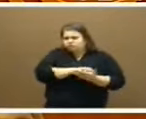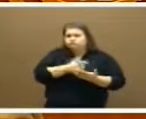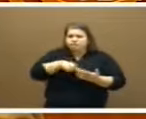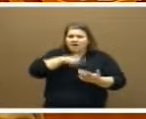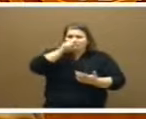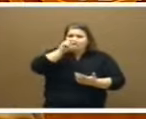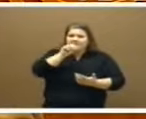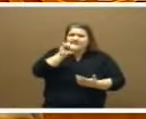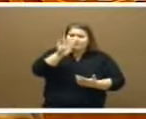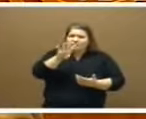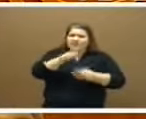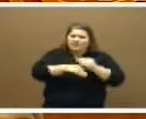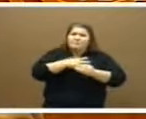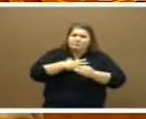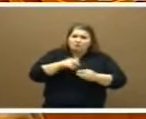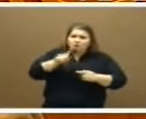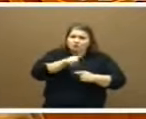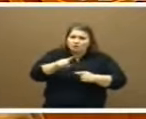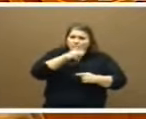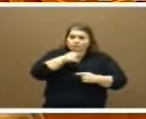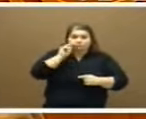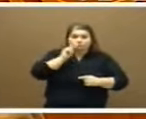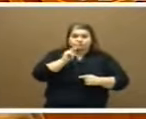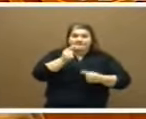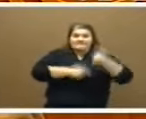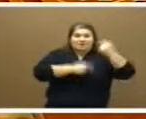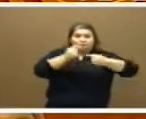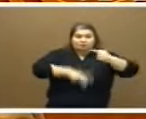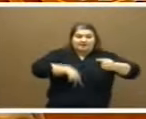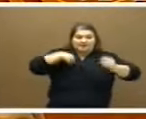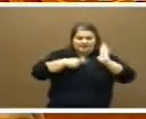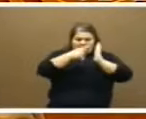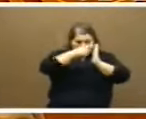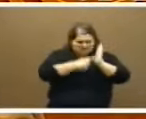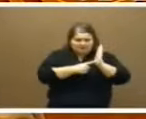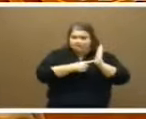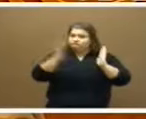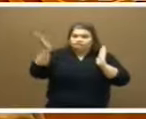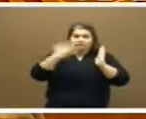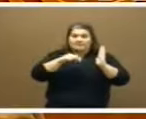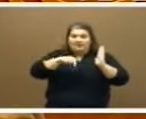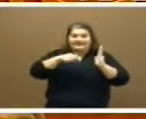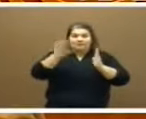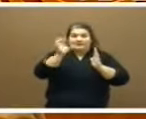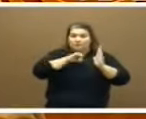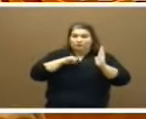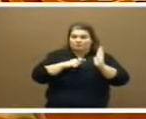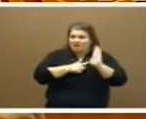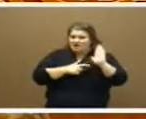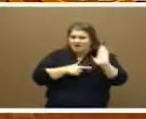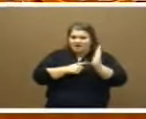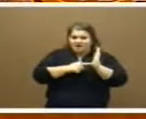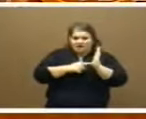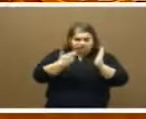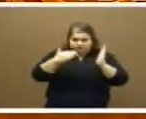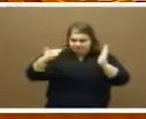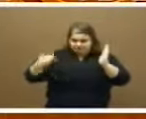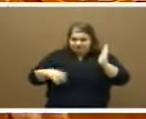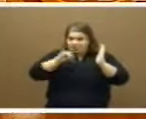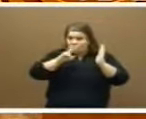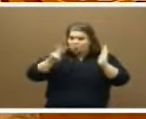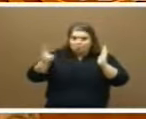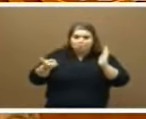en el 2014, visto que en los presupuestos generales que se presenta para esta comunidad no hay enmienda de